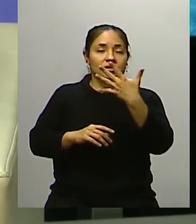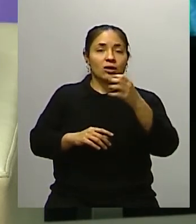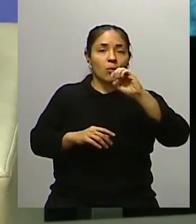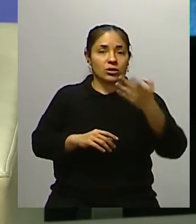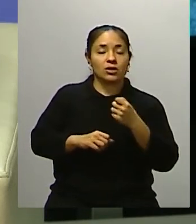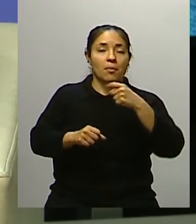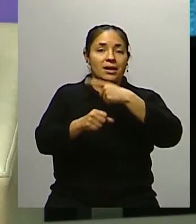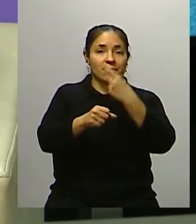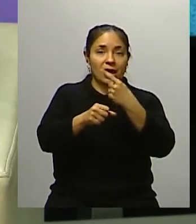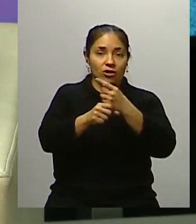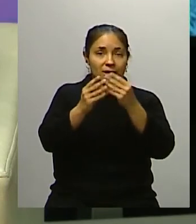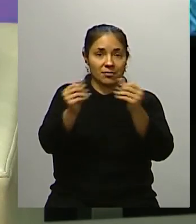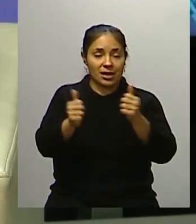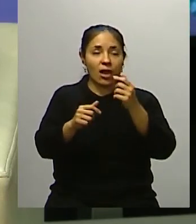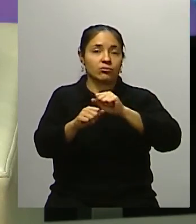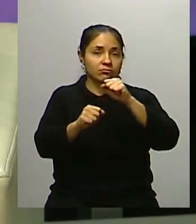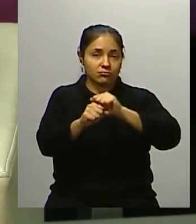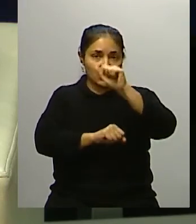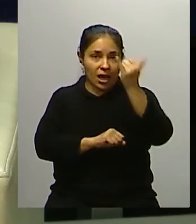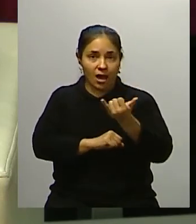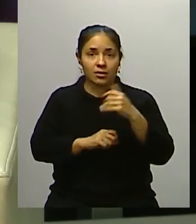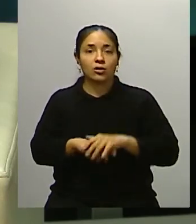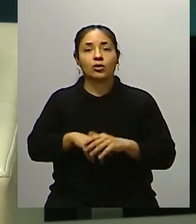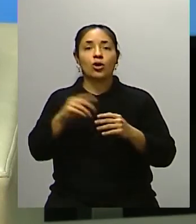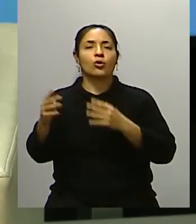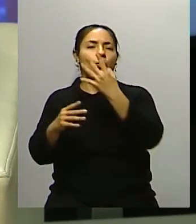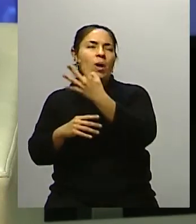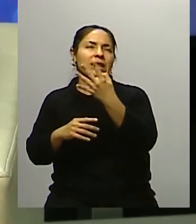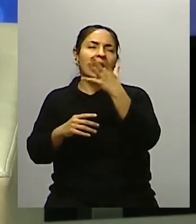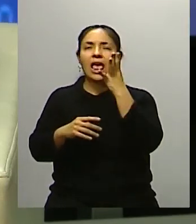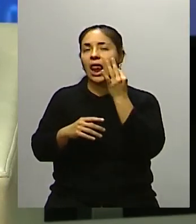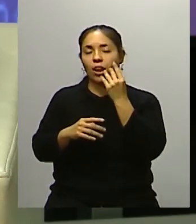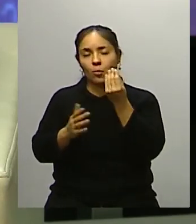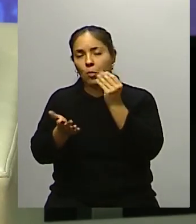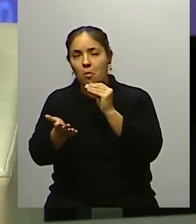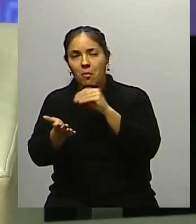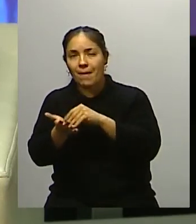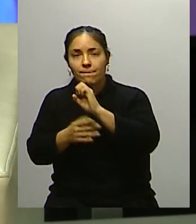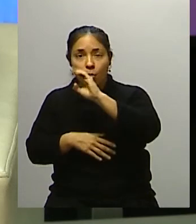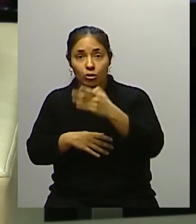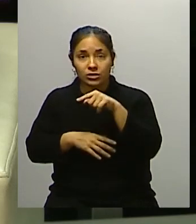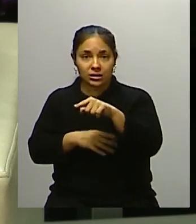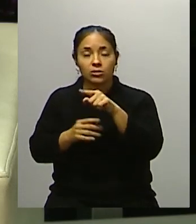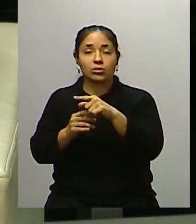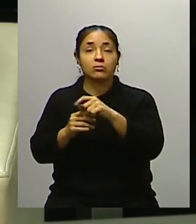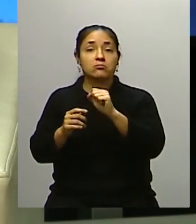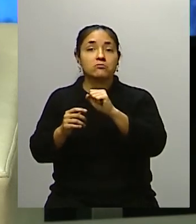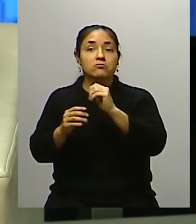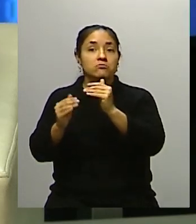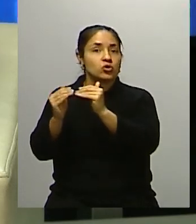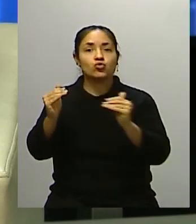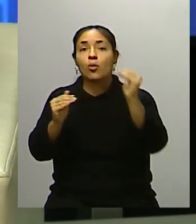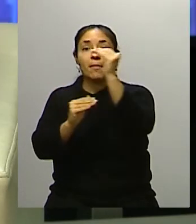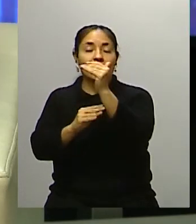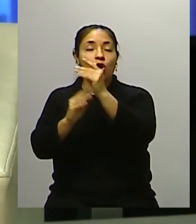Y después el resto, que es aproximadamente el 40 y pico por ciento, son trabajadores que tienen un nivel de estudio superior. O sea que imagínate